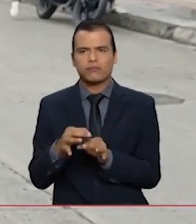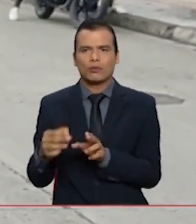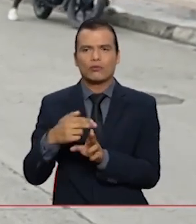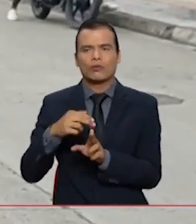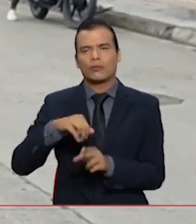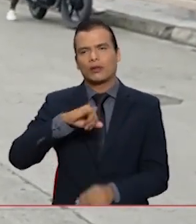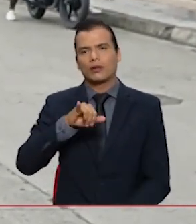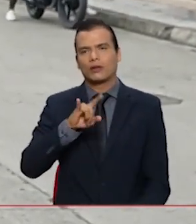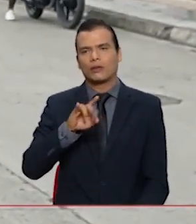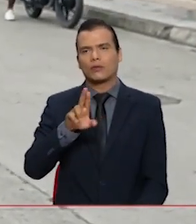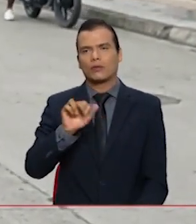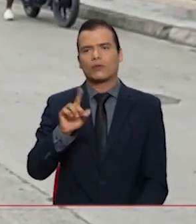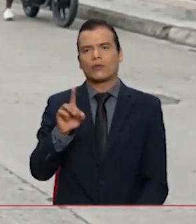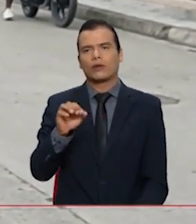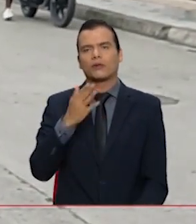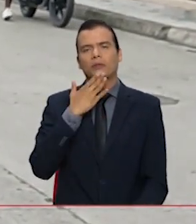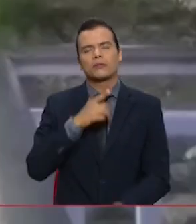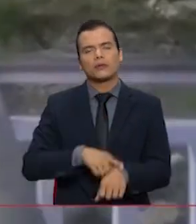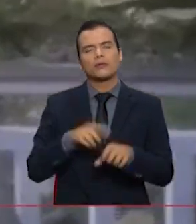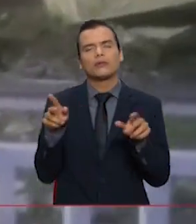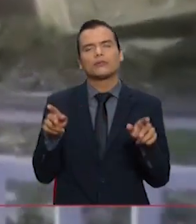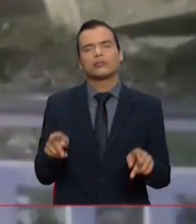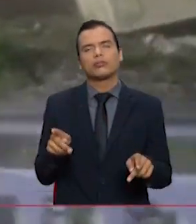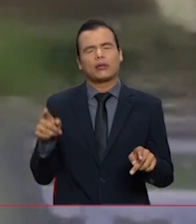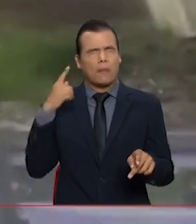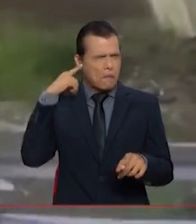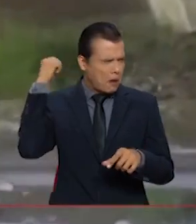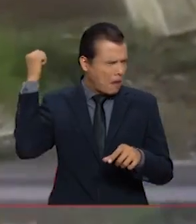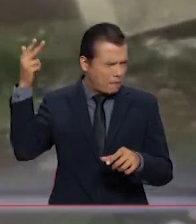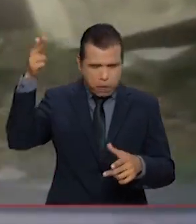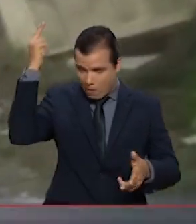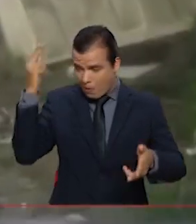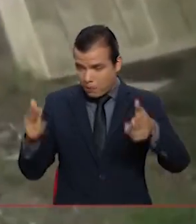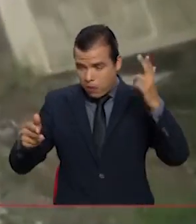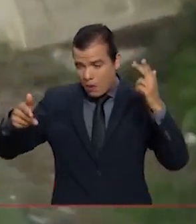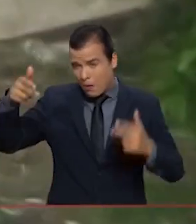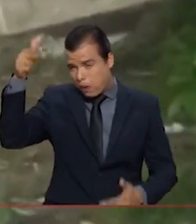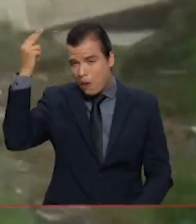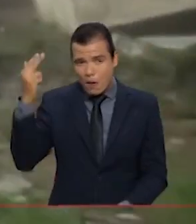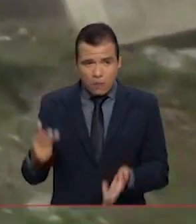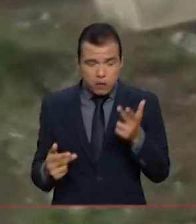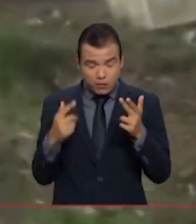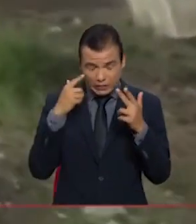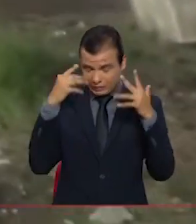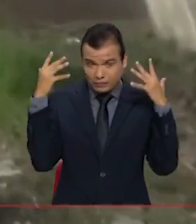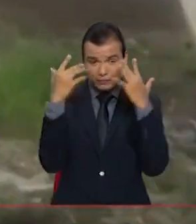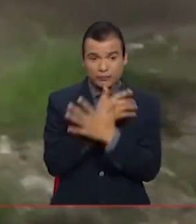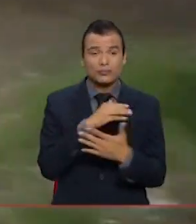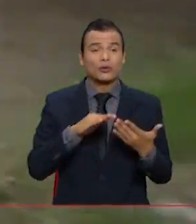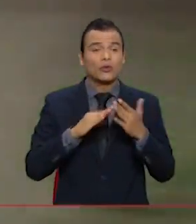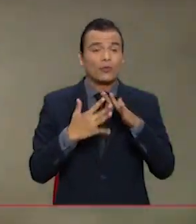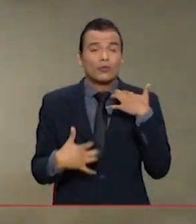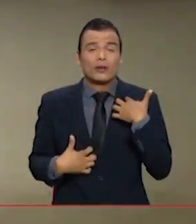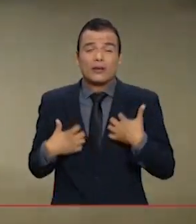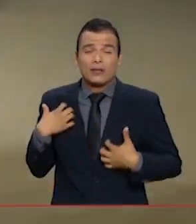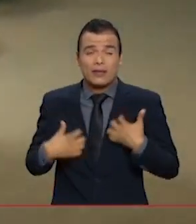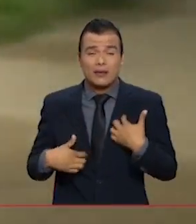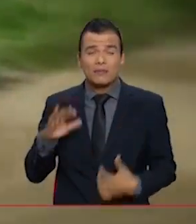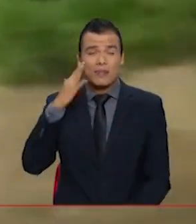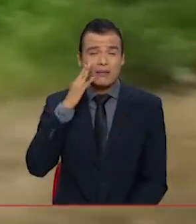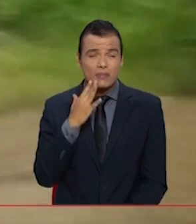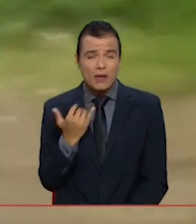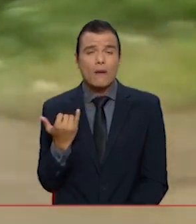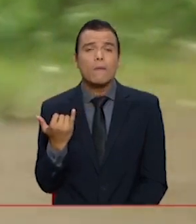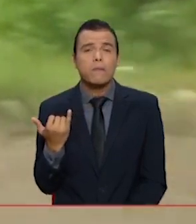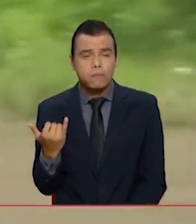ayer descansaba. A pesar de que fueron pocos los minutos en donde se escucharon los disparos, los momentos fueron de tensión. Ha